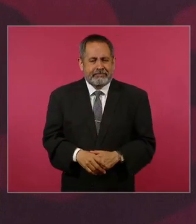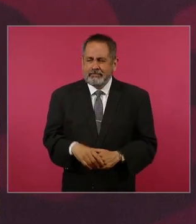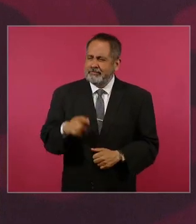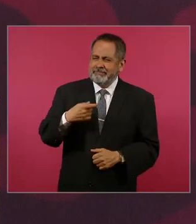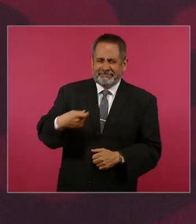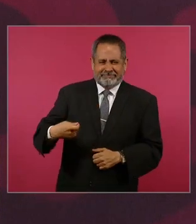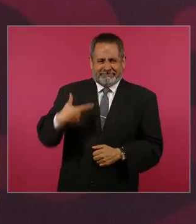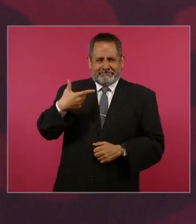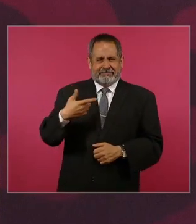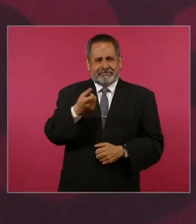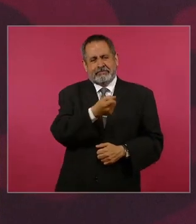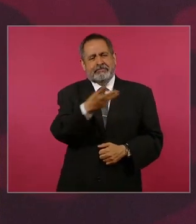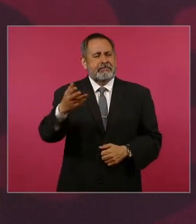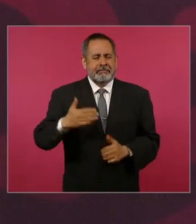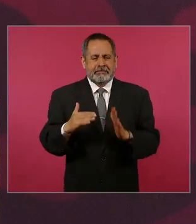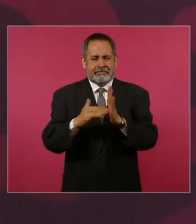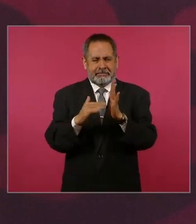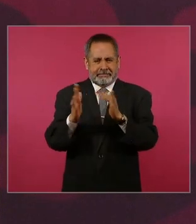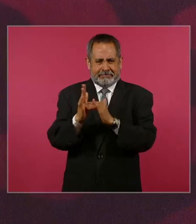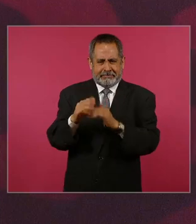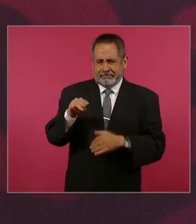Mesías, como me llamó